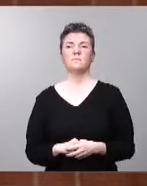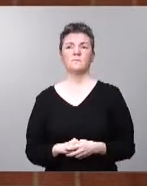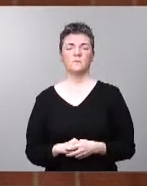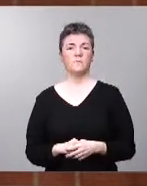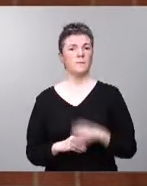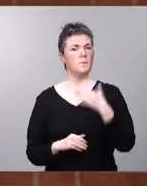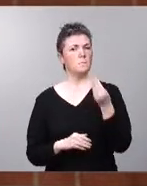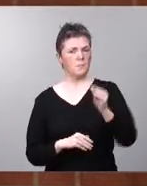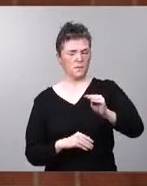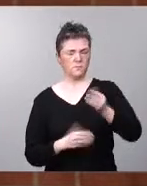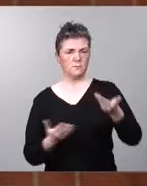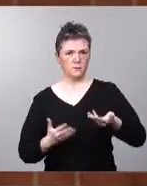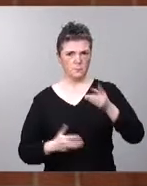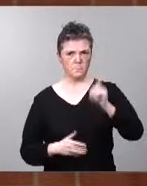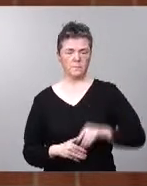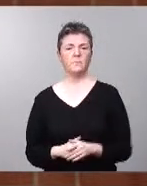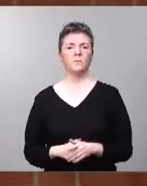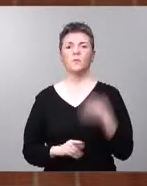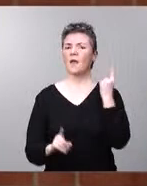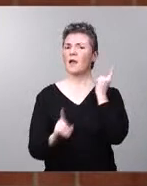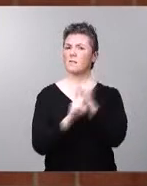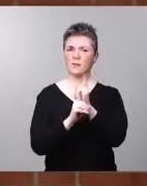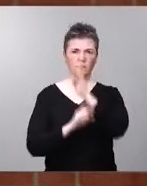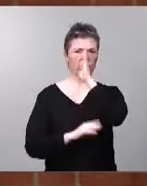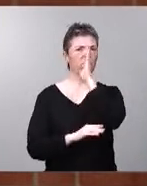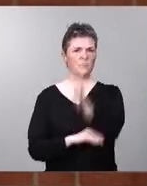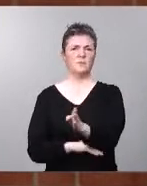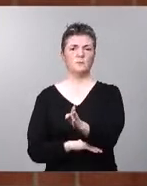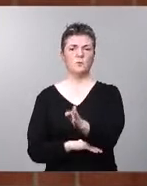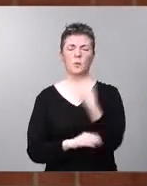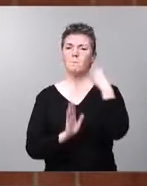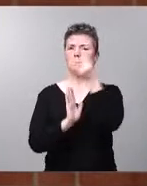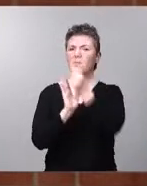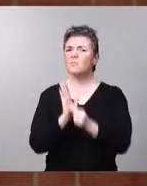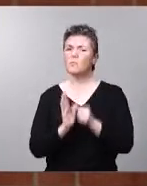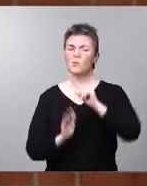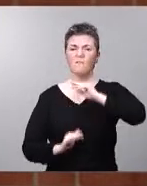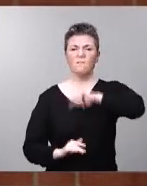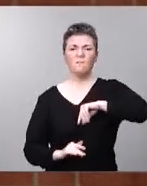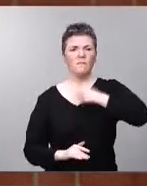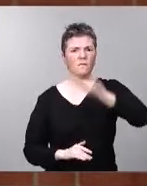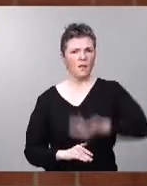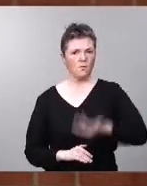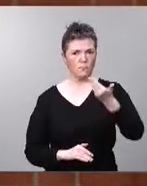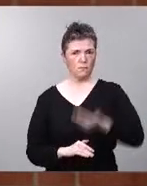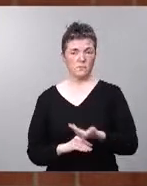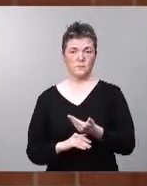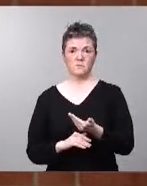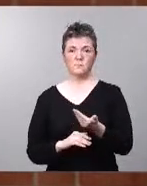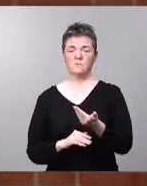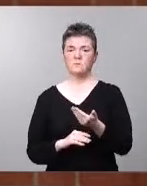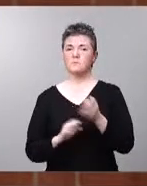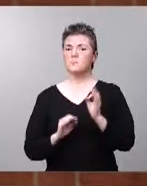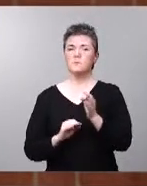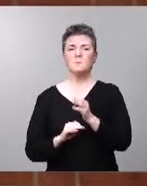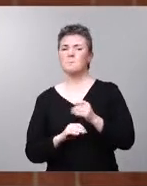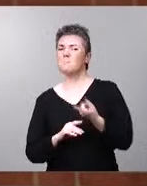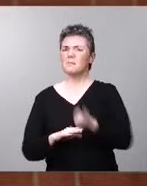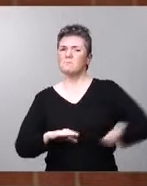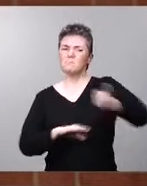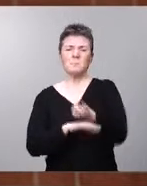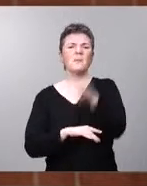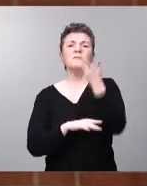es un ataque frontal a los principios a los valores por encima de todos ellos el de la paz que han proporcionado